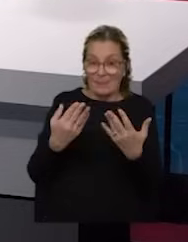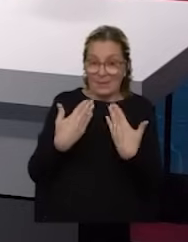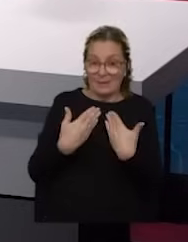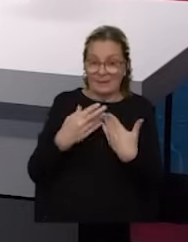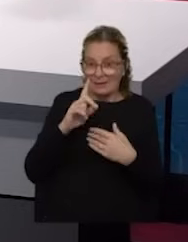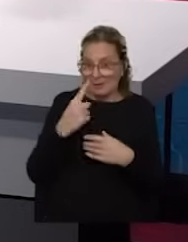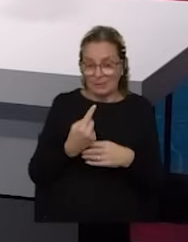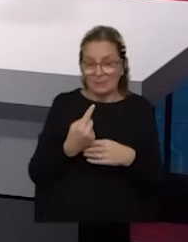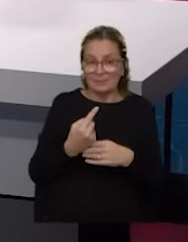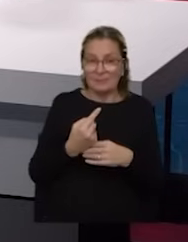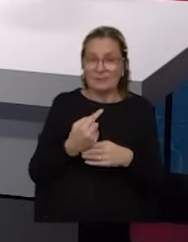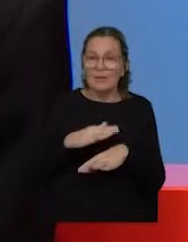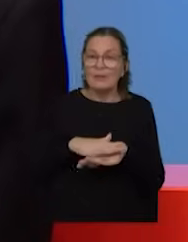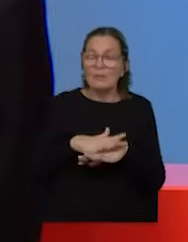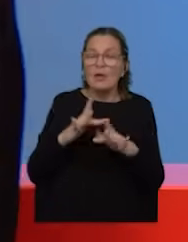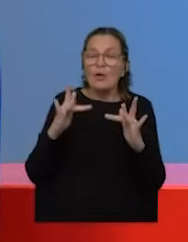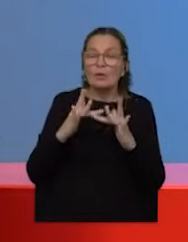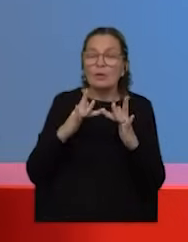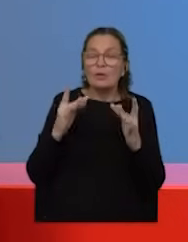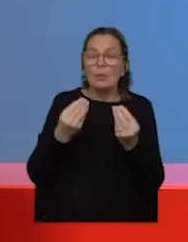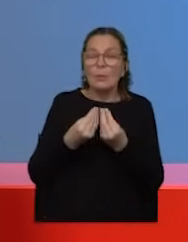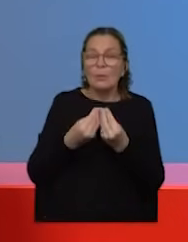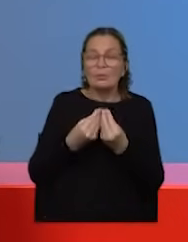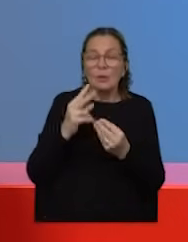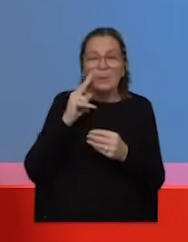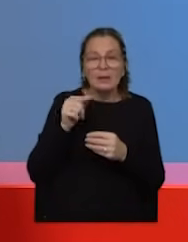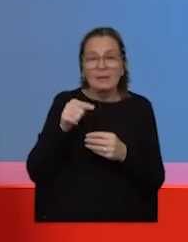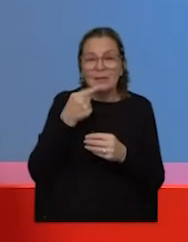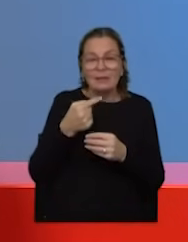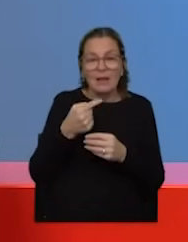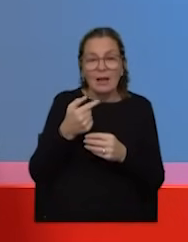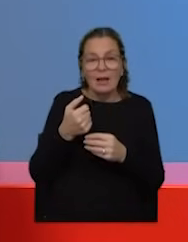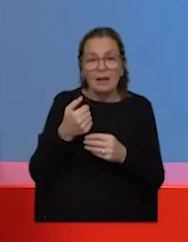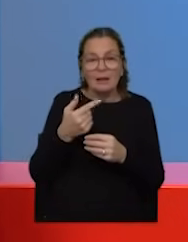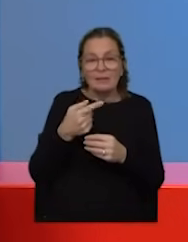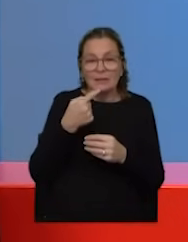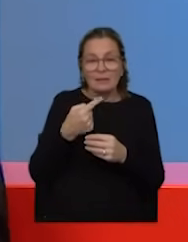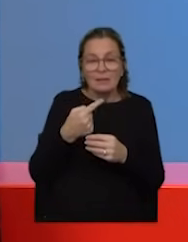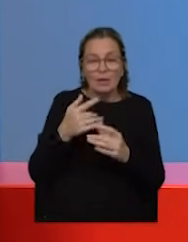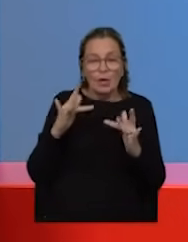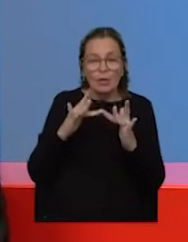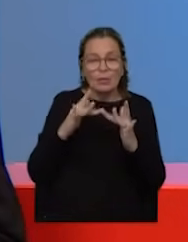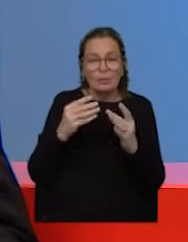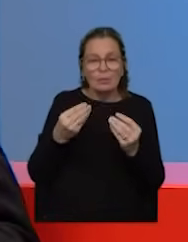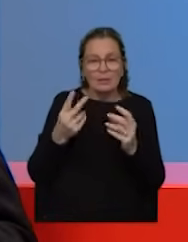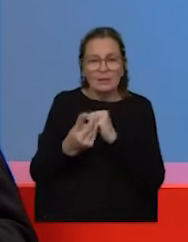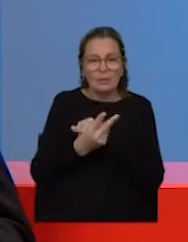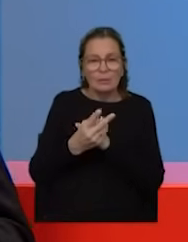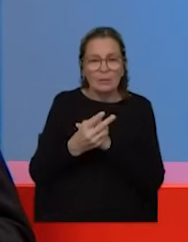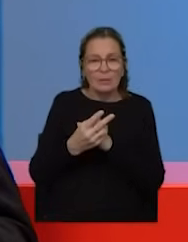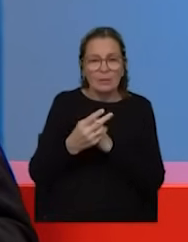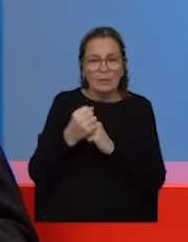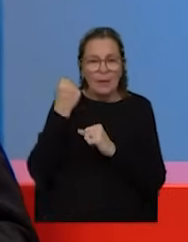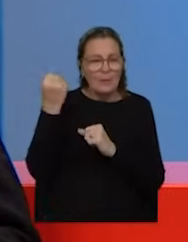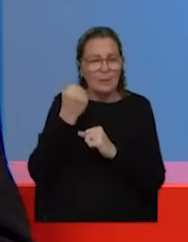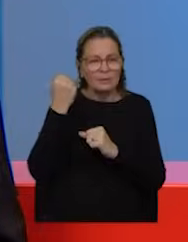ver no básicamente coincido mucho con la mirada que que decía antoo a propósito de de que la seguridad es el mayor tiene